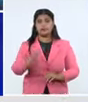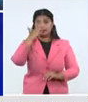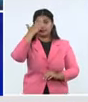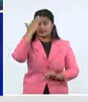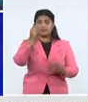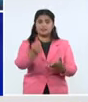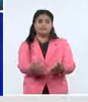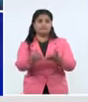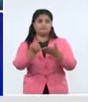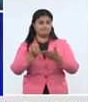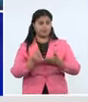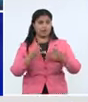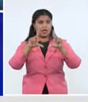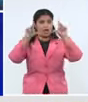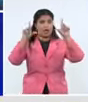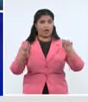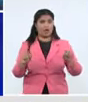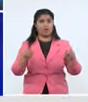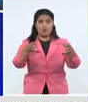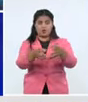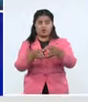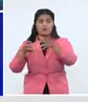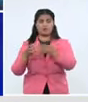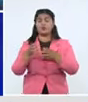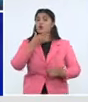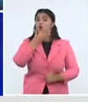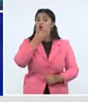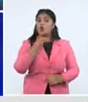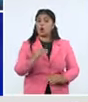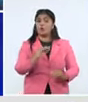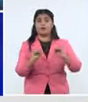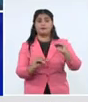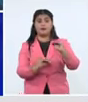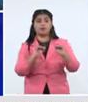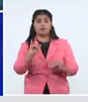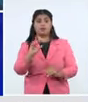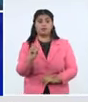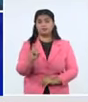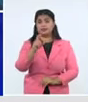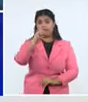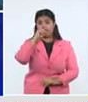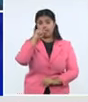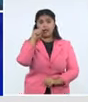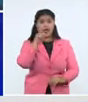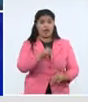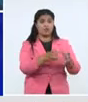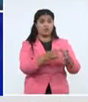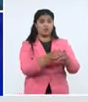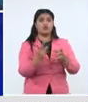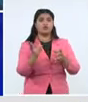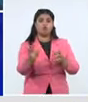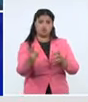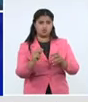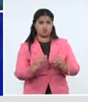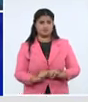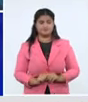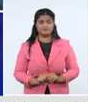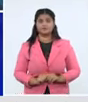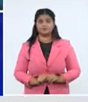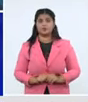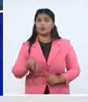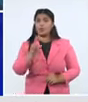los grupos de edades jóvenes, de menos de 60 años, que fueron 2 de las personas que informamos hoy, que es el